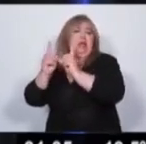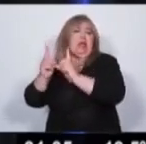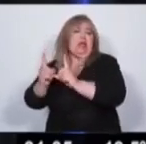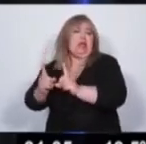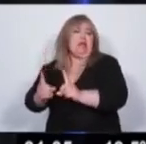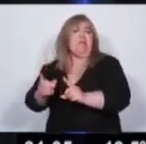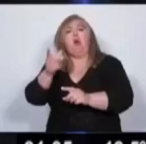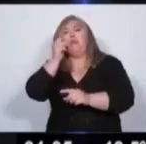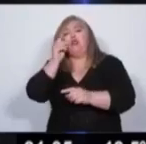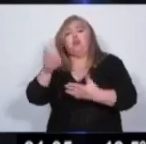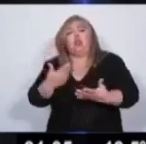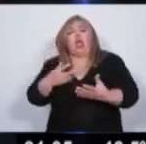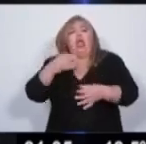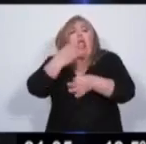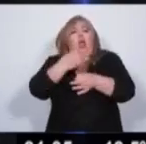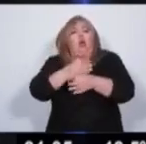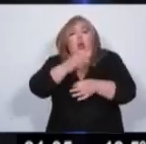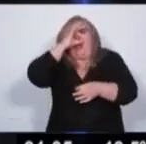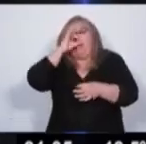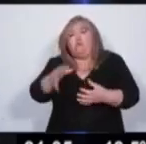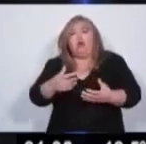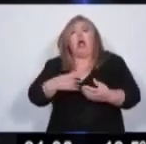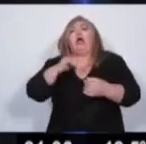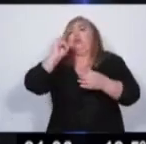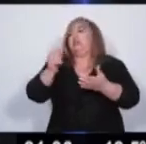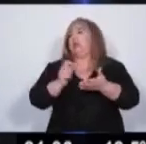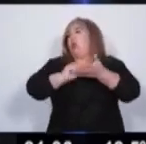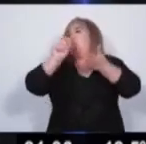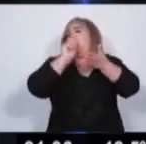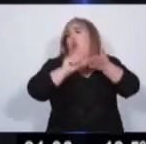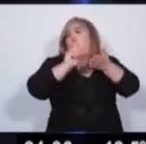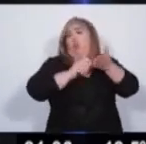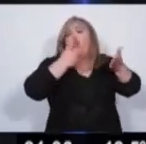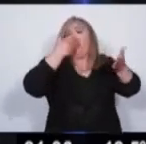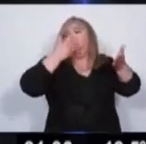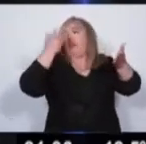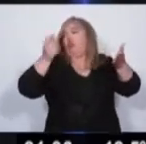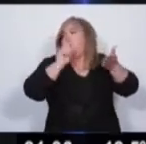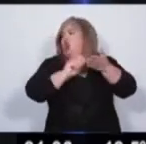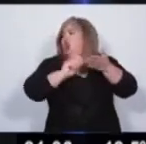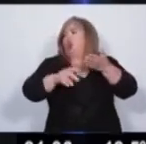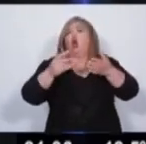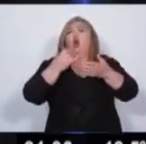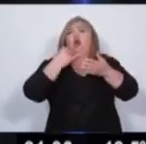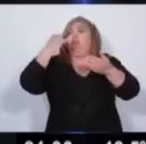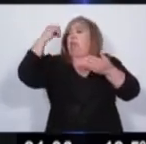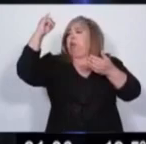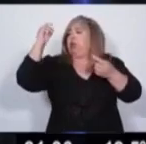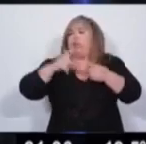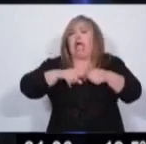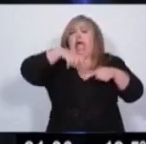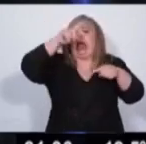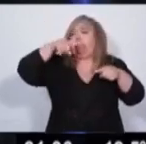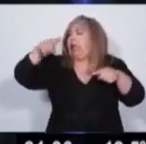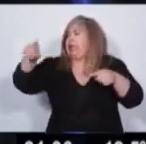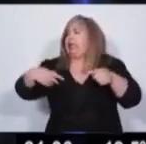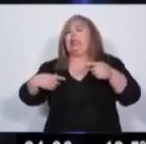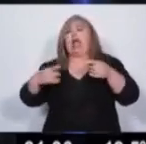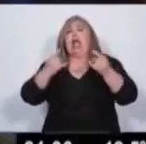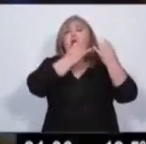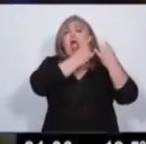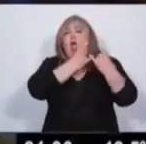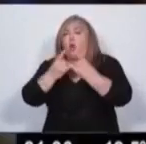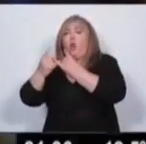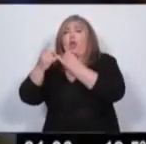no nunca vamos a tener escuelas vamos a tener grandes diagnósticos grandes charlas y que te van a dar las estadística s o te mandan al sitio web anda Mira